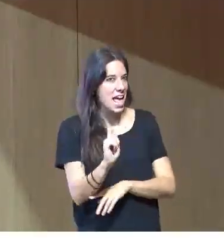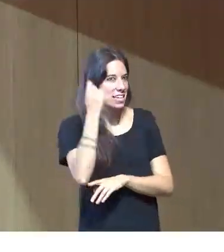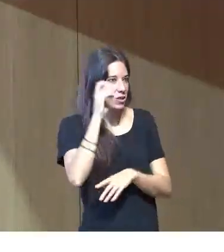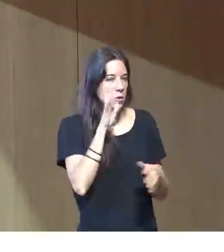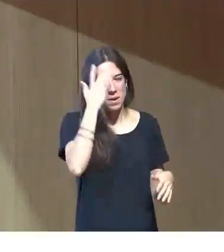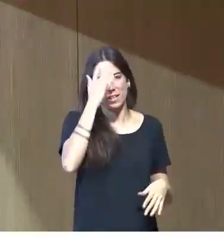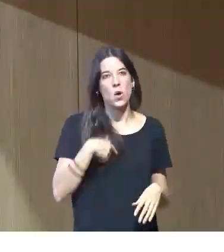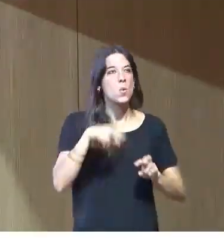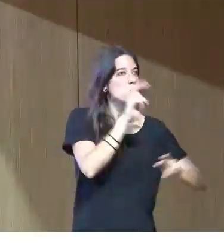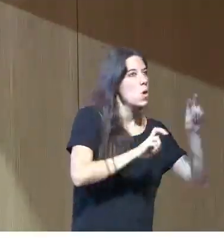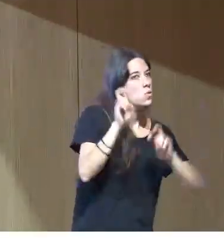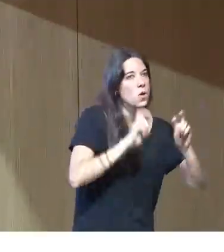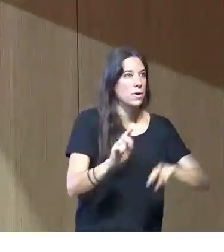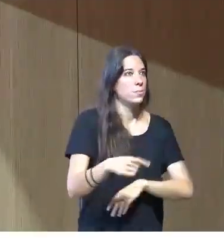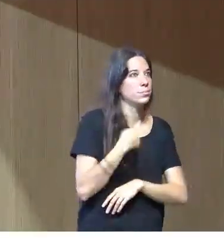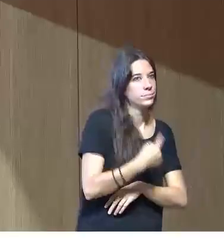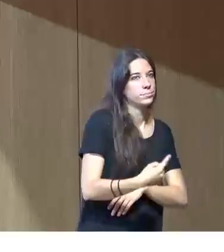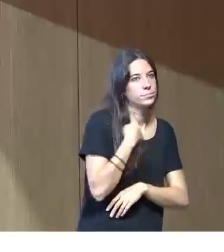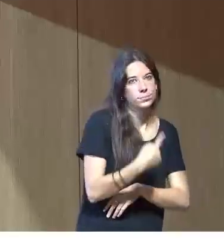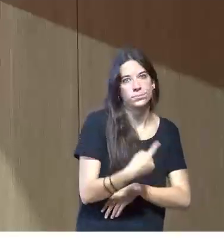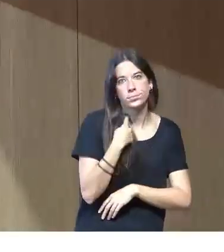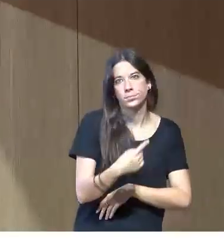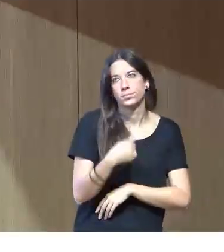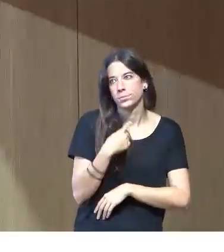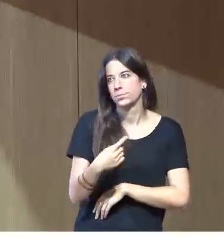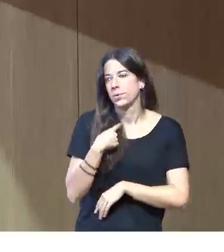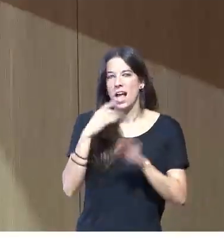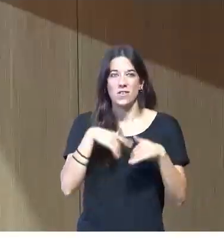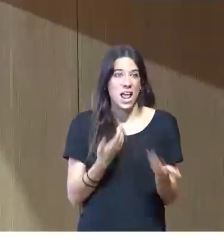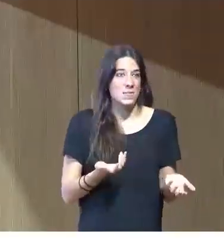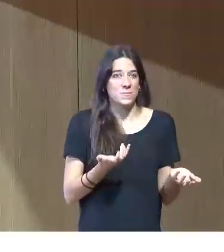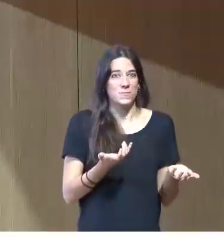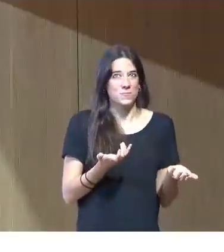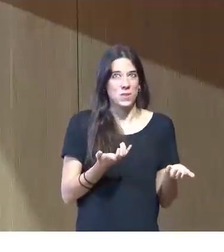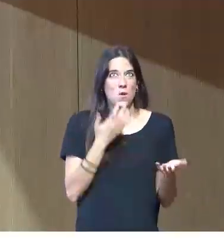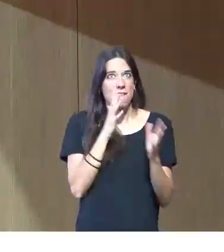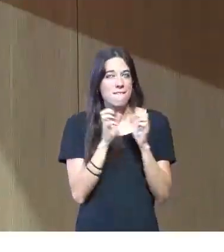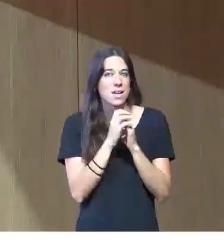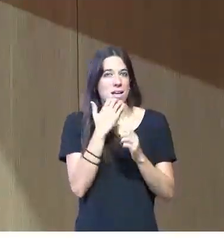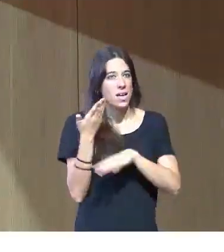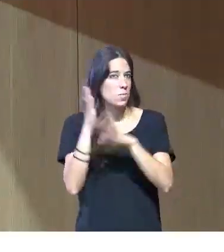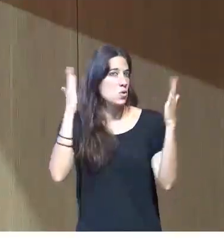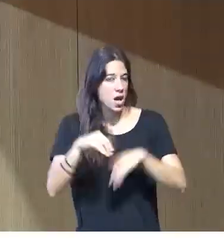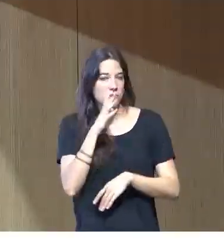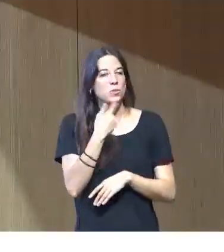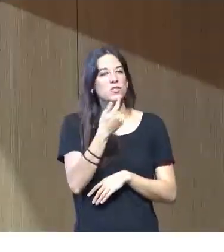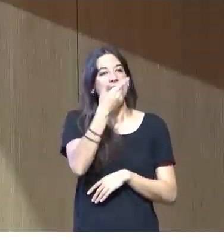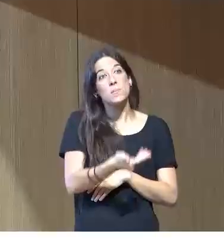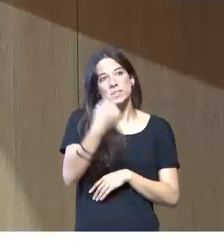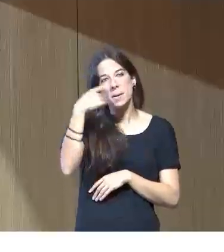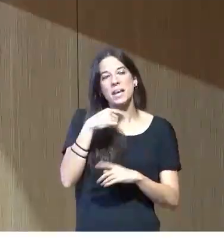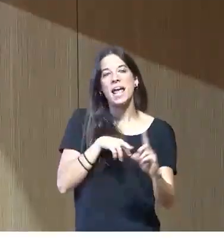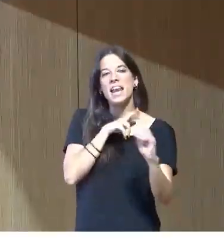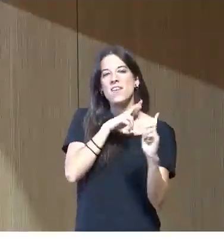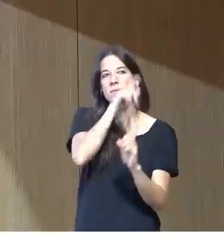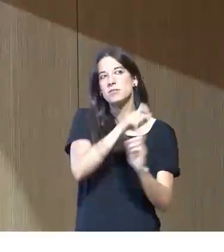al final son fracasos El ejemplo no existe no y es importante también tener referentes de personas jóvenes que han tenido un éxito Ayer lo vimos con